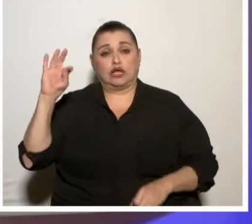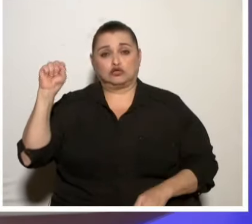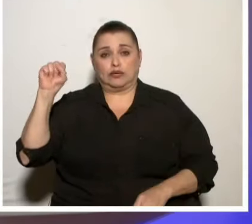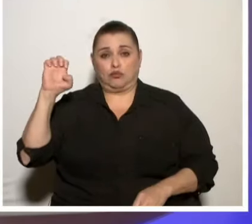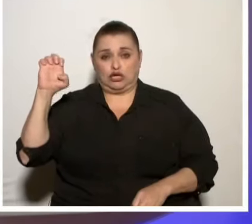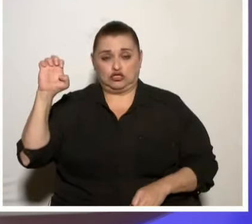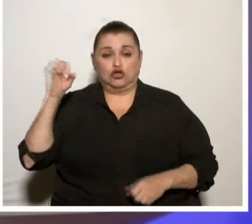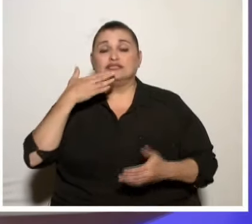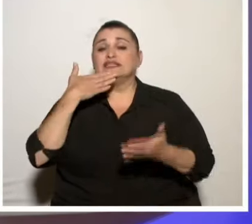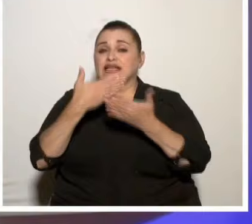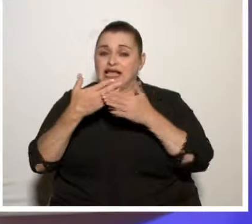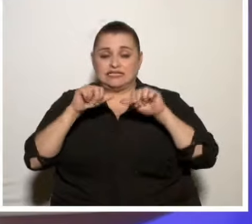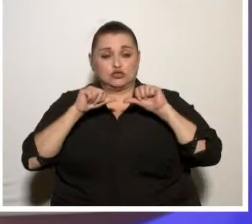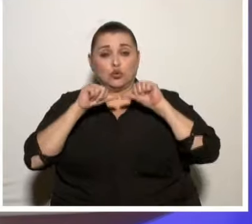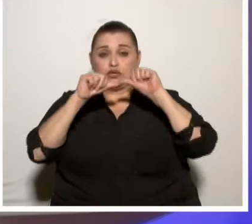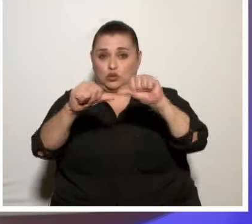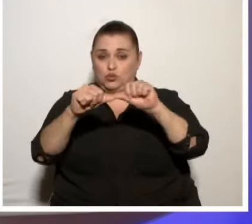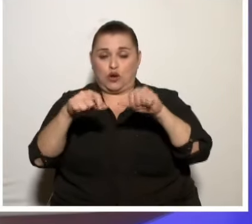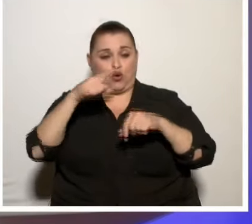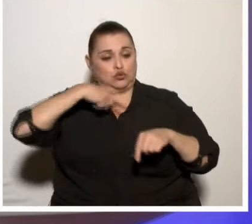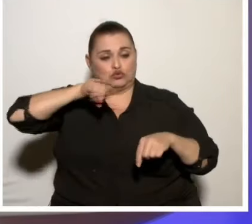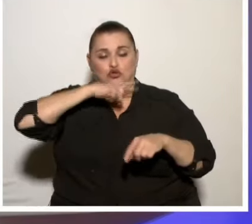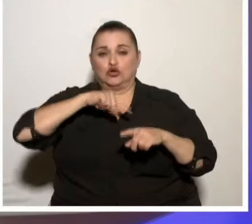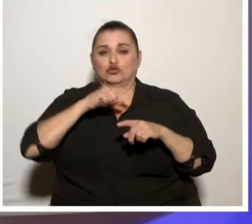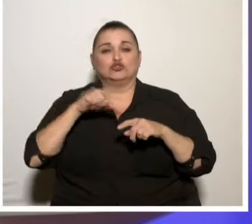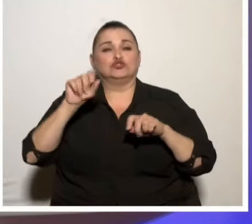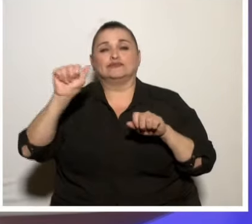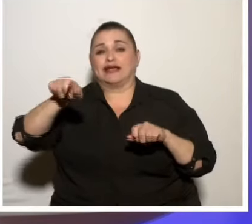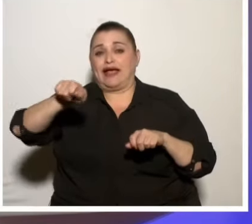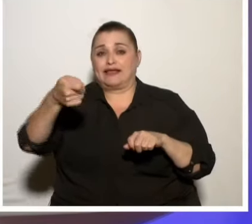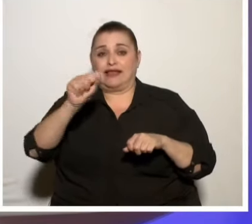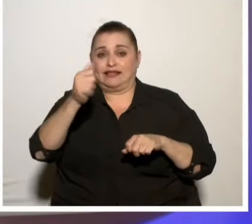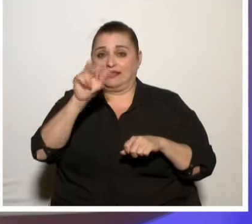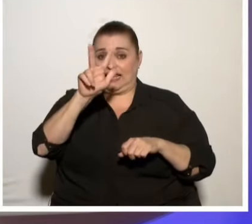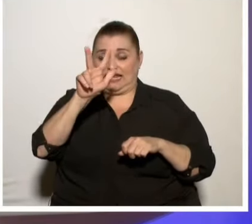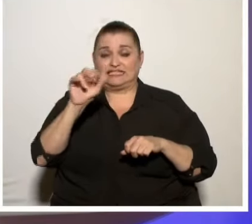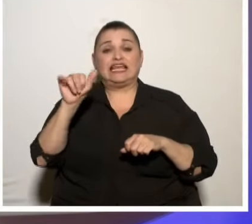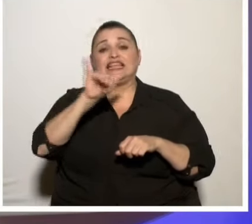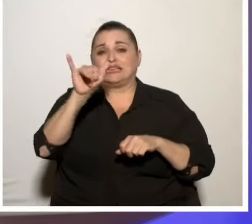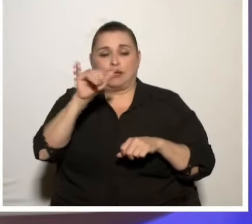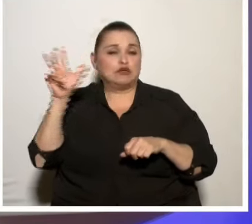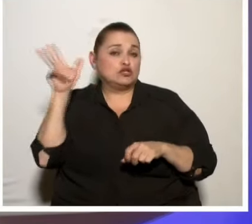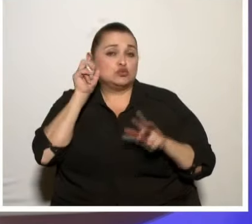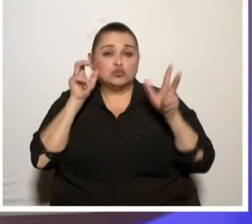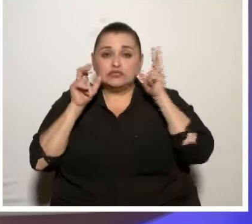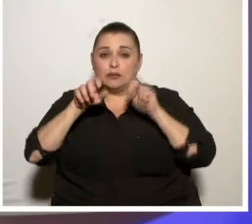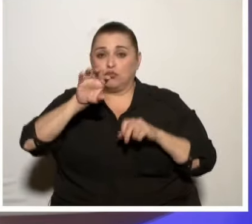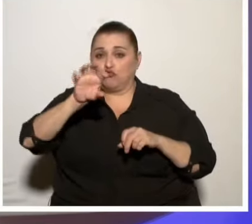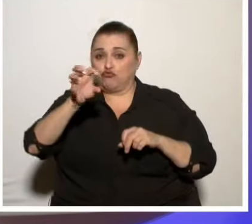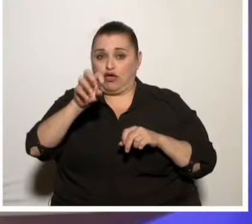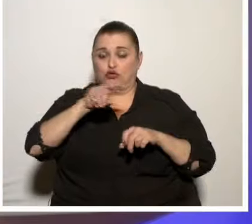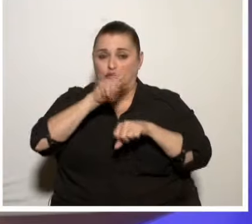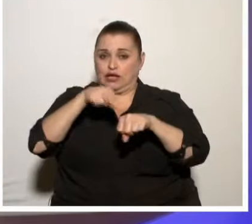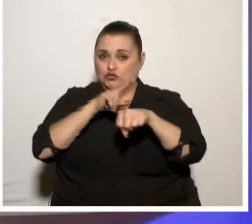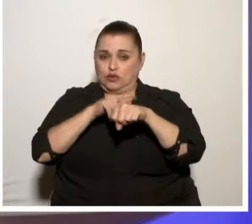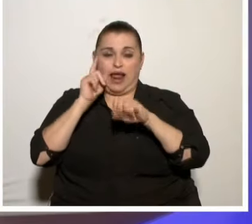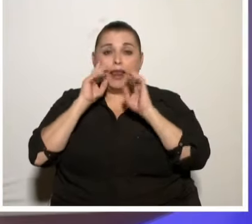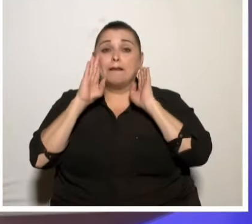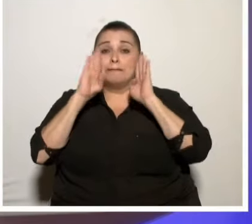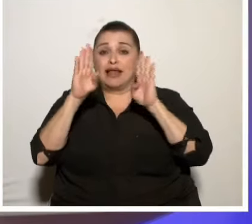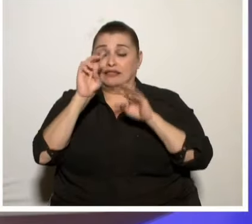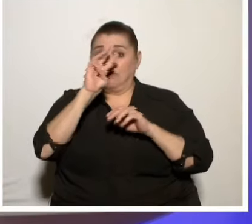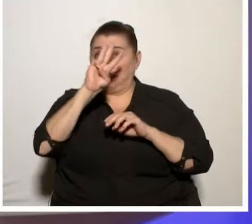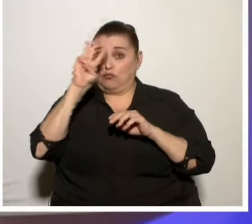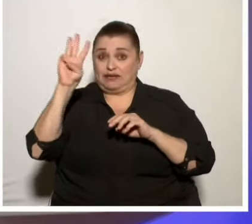Gracias a los que continúan con nosotros a través de la señal de Canal 13 y también los que nos escuchan por Radio Nacional y en las plataformas digitales